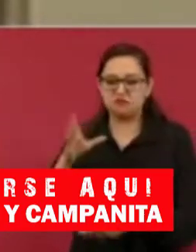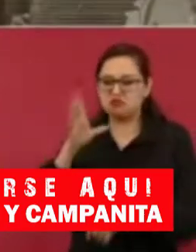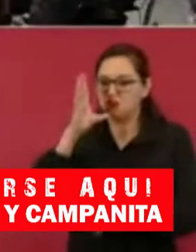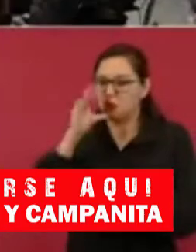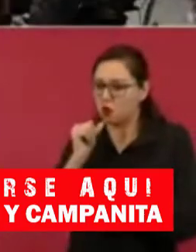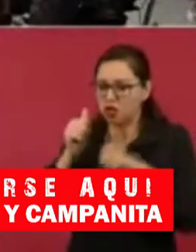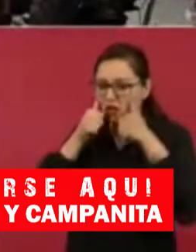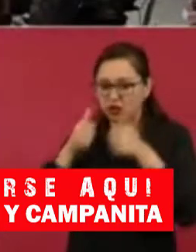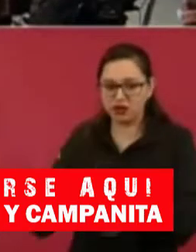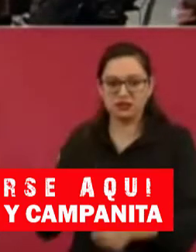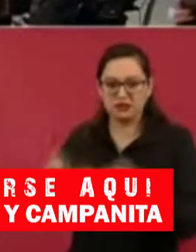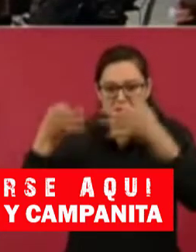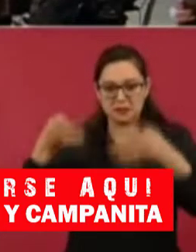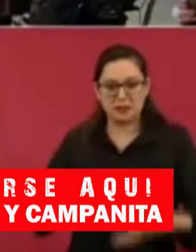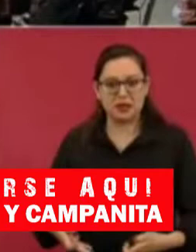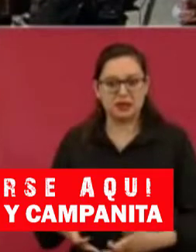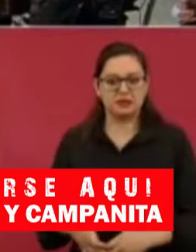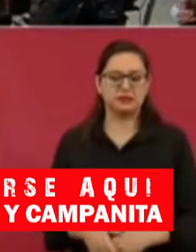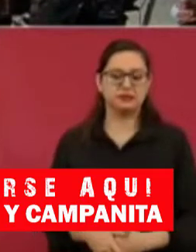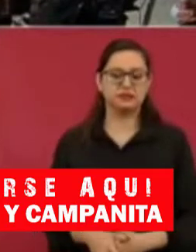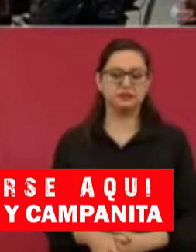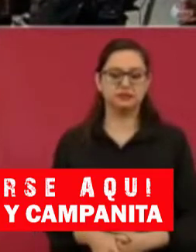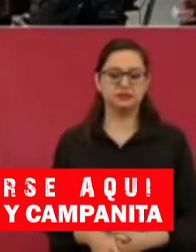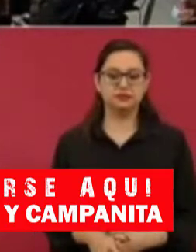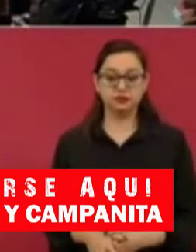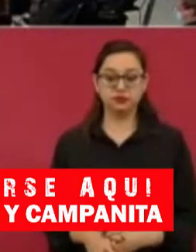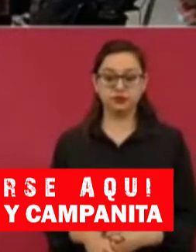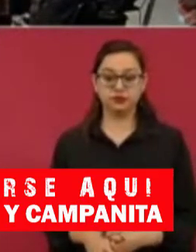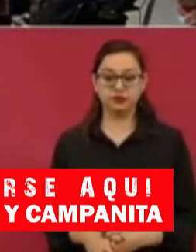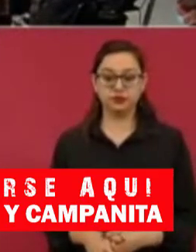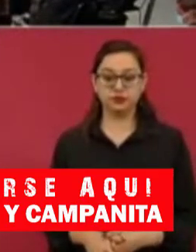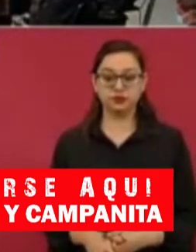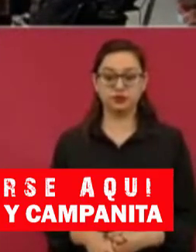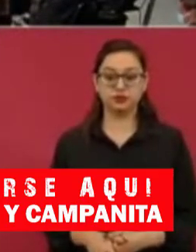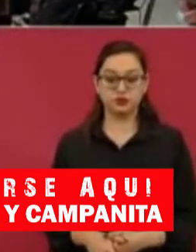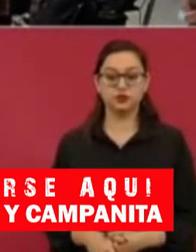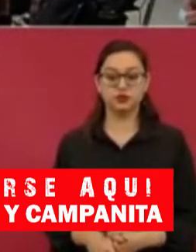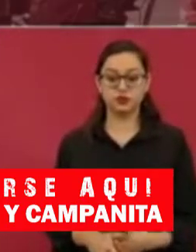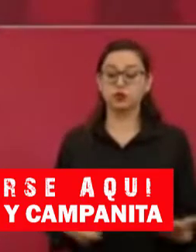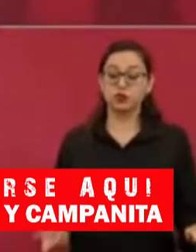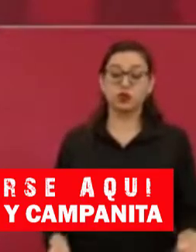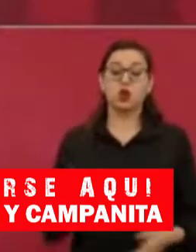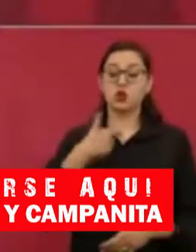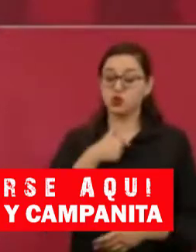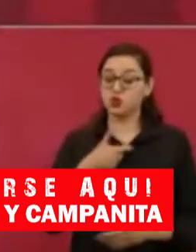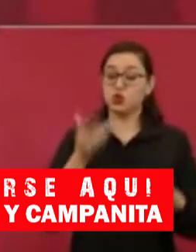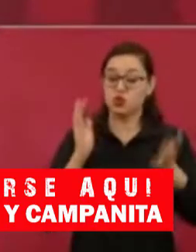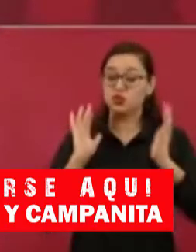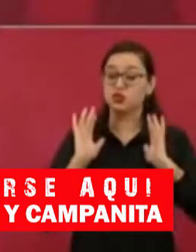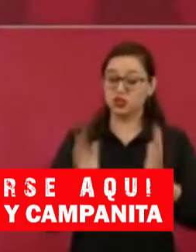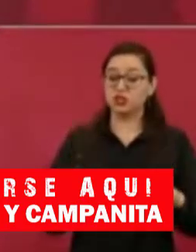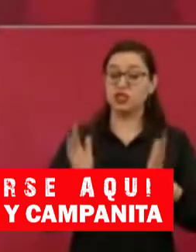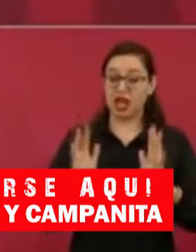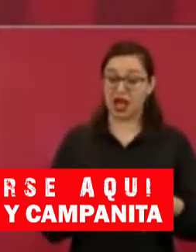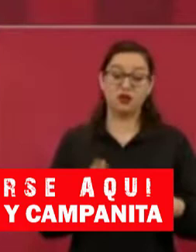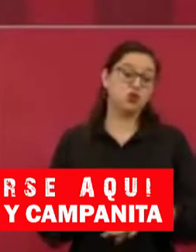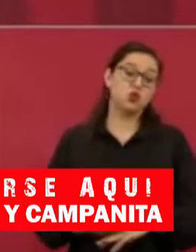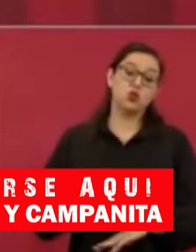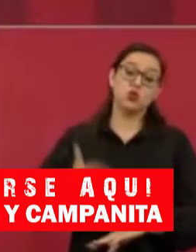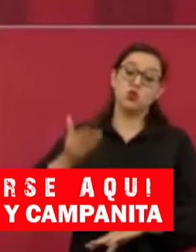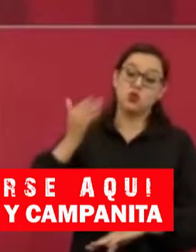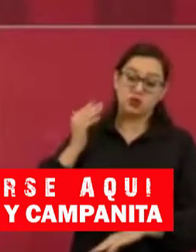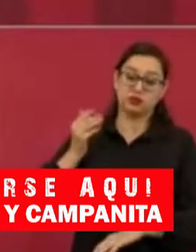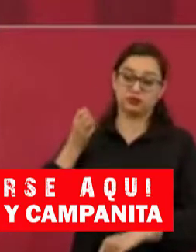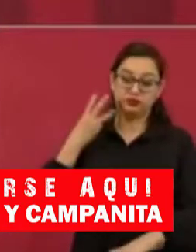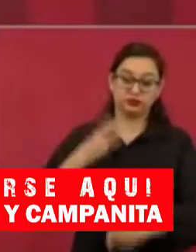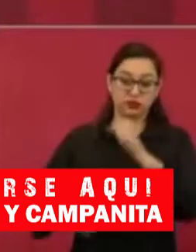médica. Pues yo ya fijé mi postura desde hace tiempo, bueno, desde que tomé posesión, dije de que